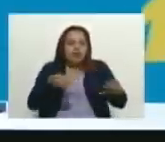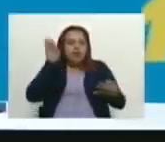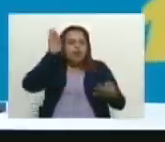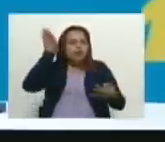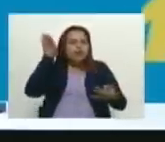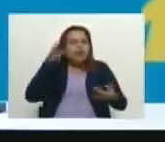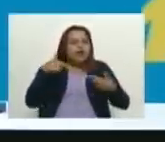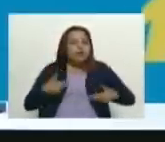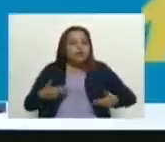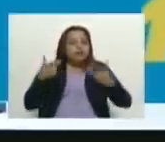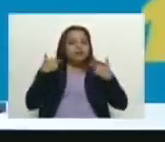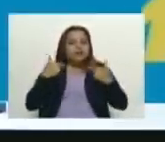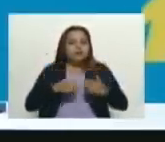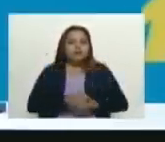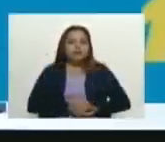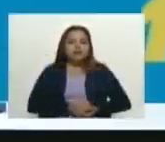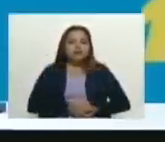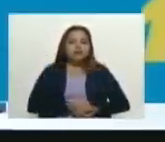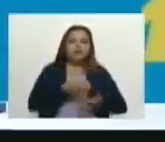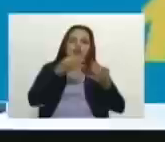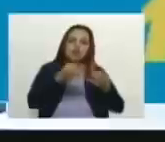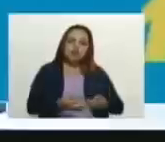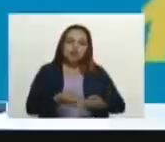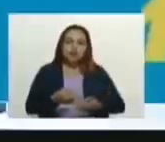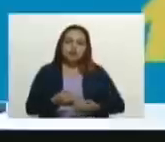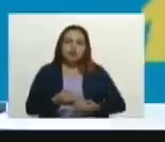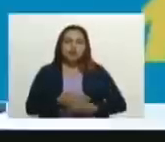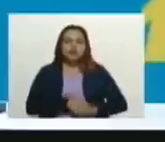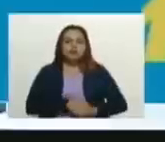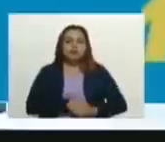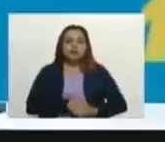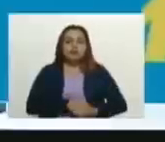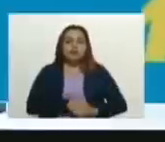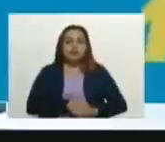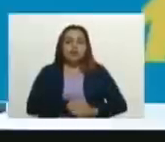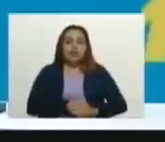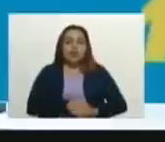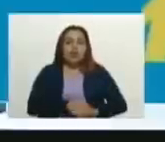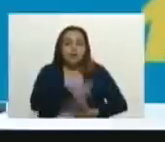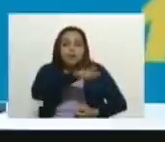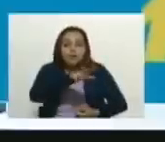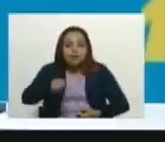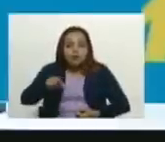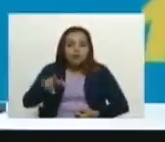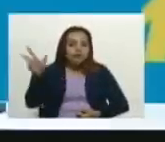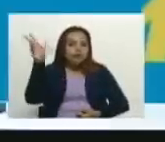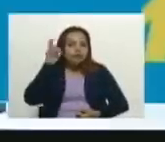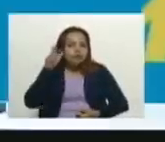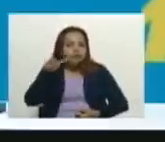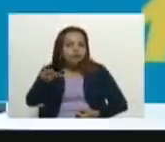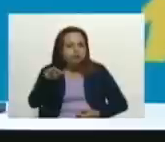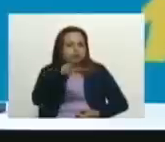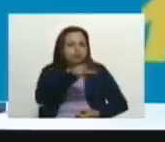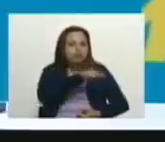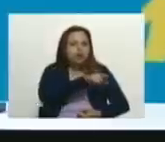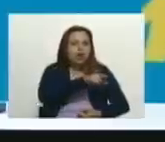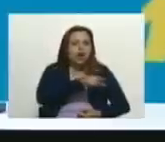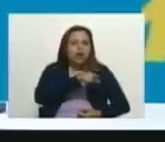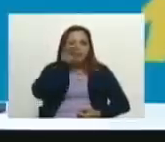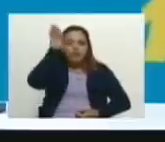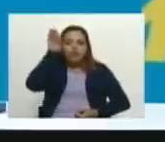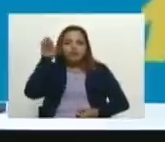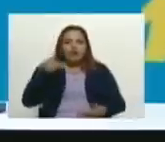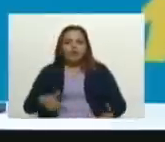de la humanidad, sin lugar a dudas, Yolanda, Elizabeth, Karina, Tellechea, el futuro de la